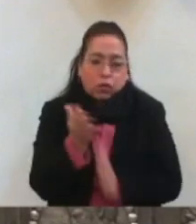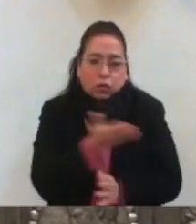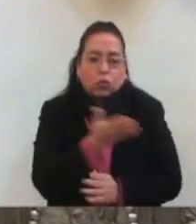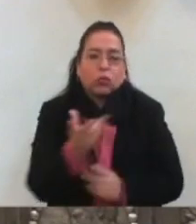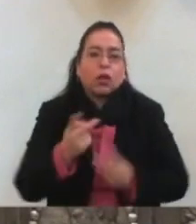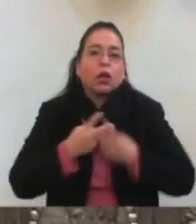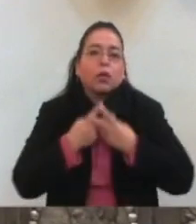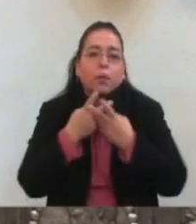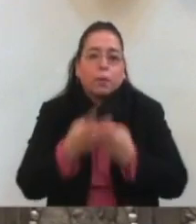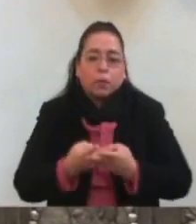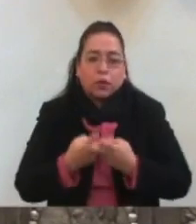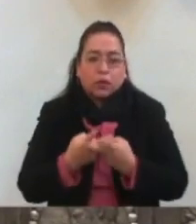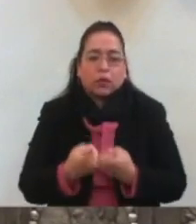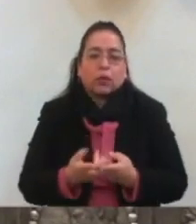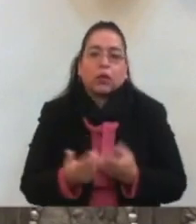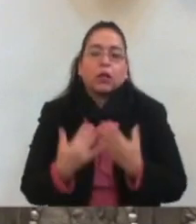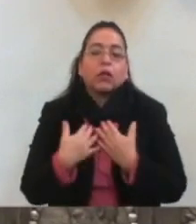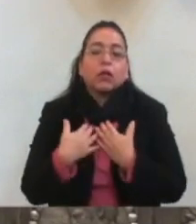comprensión